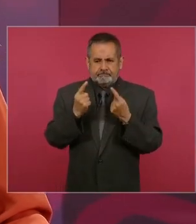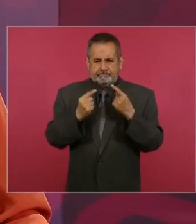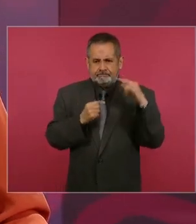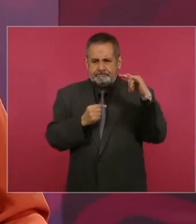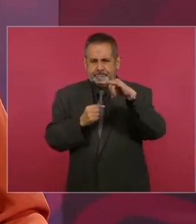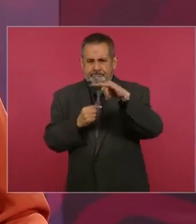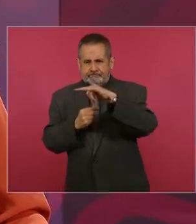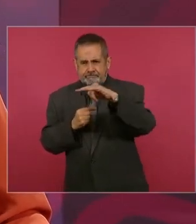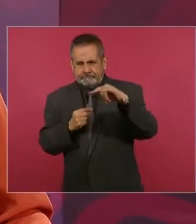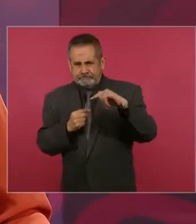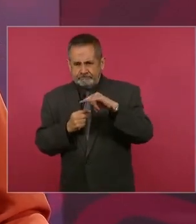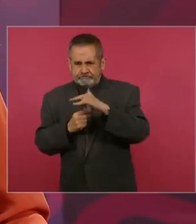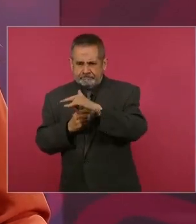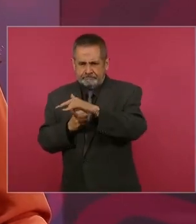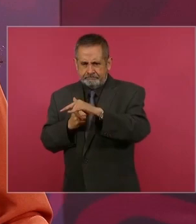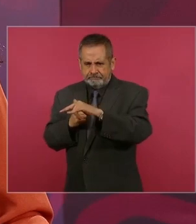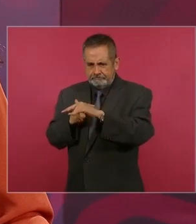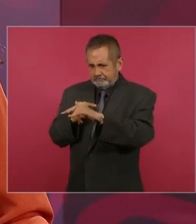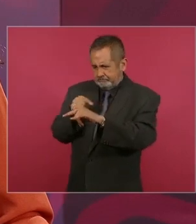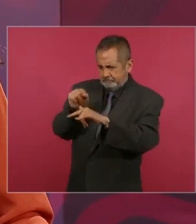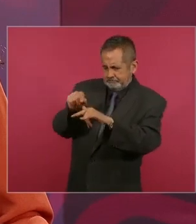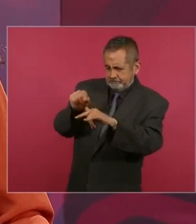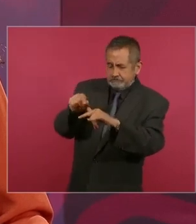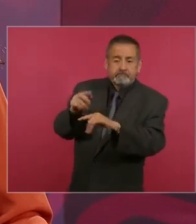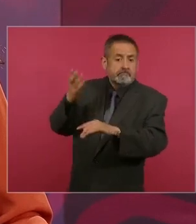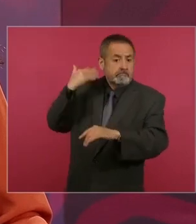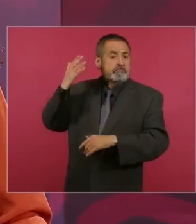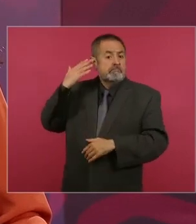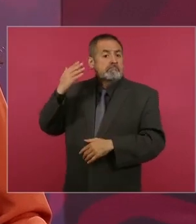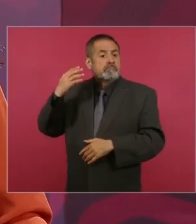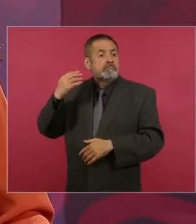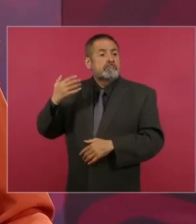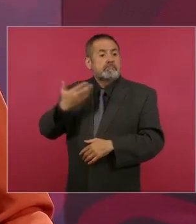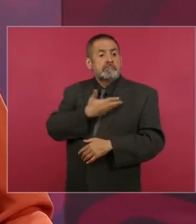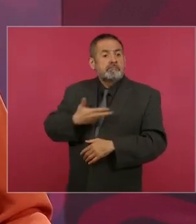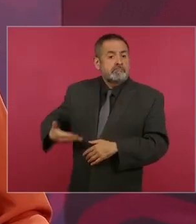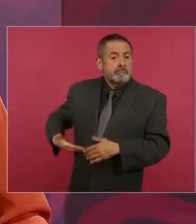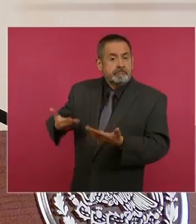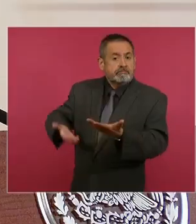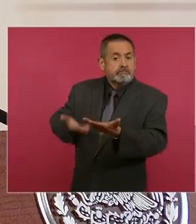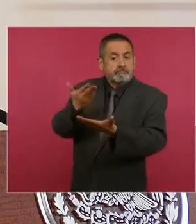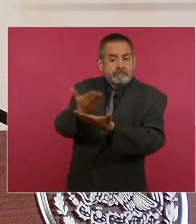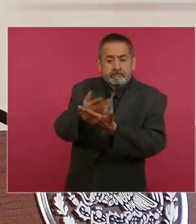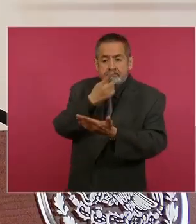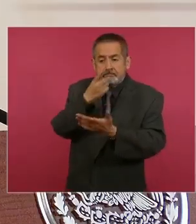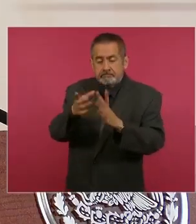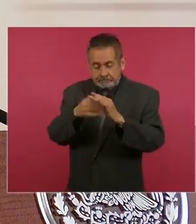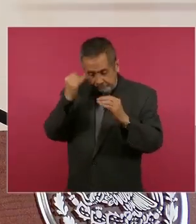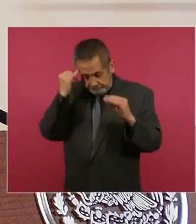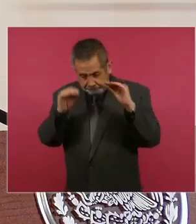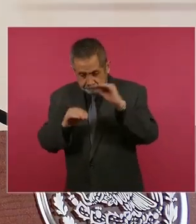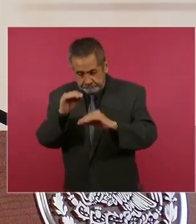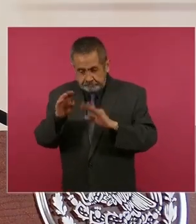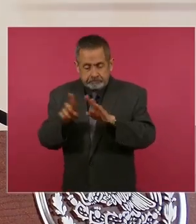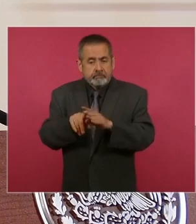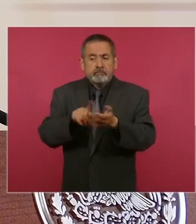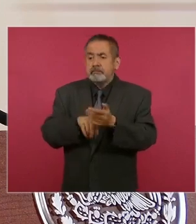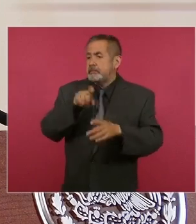presentada por el Ejecutivo Federal. Fue una iniciativa en donde participó tanto